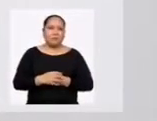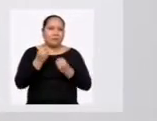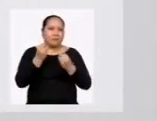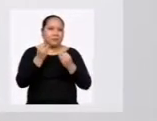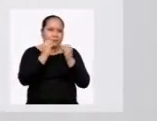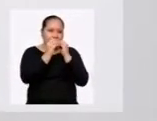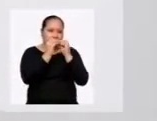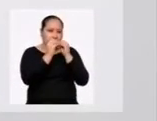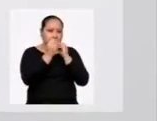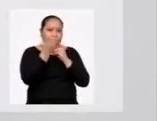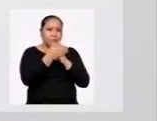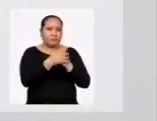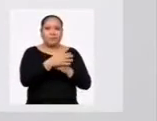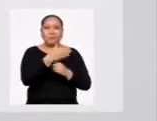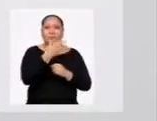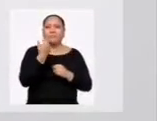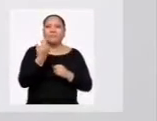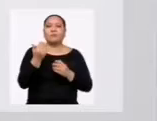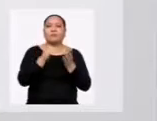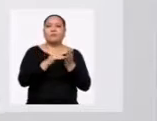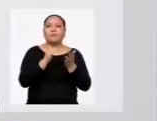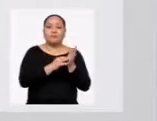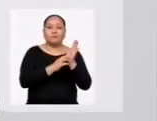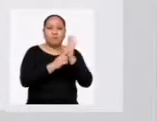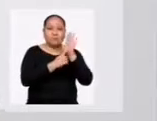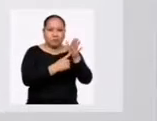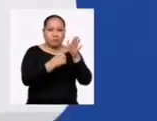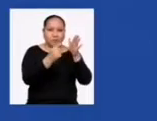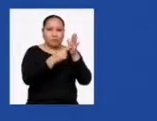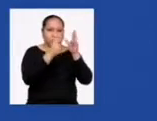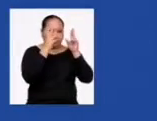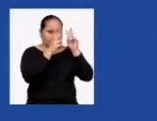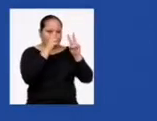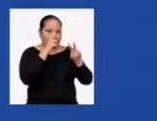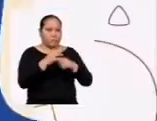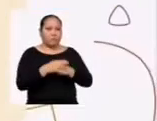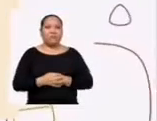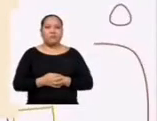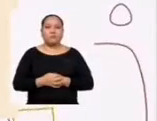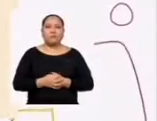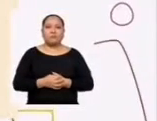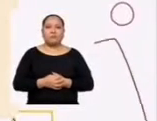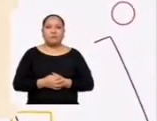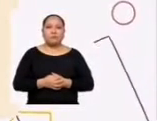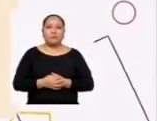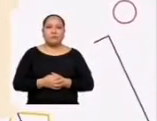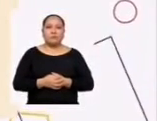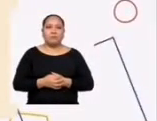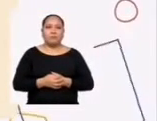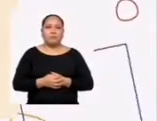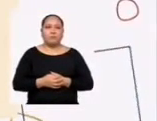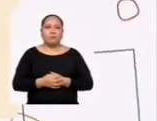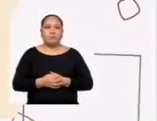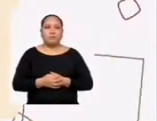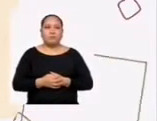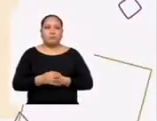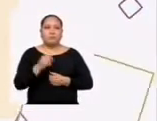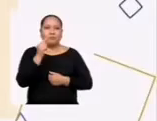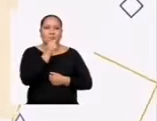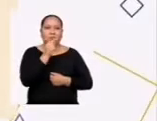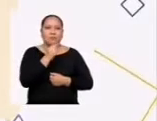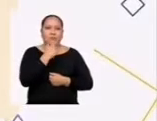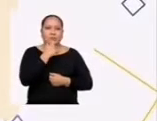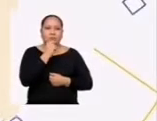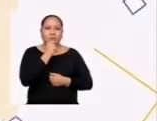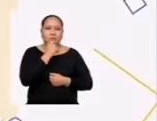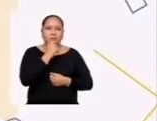sería? Mejor vuelve a proyectarlo y vamos revisando. A ver, la verdad me